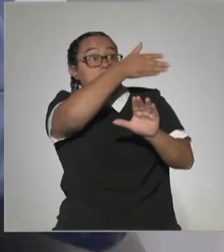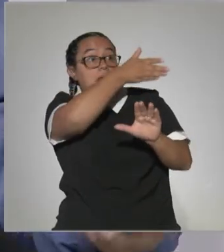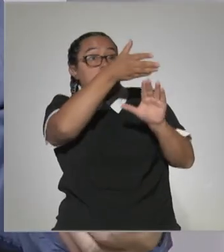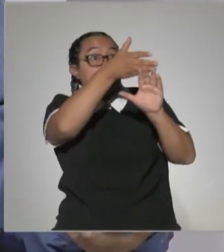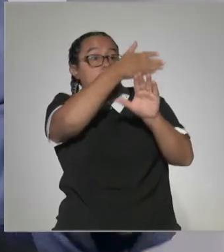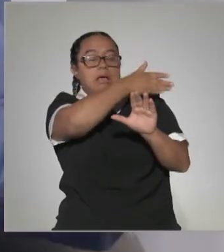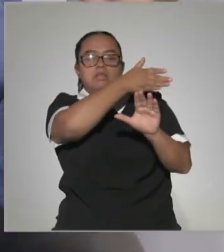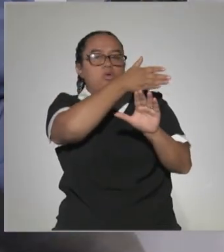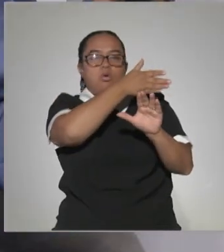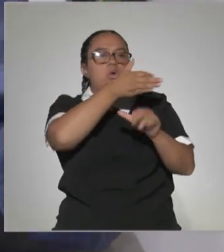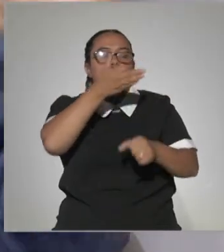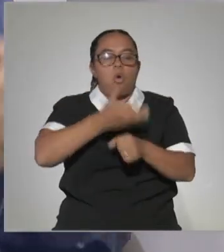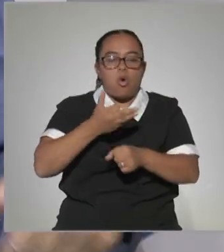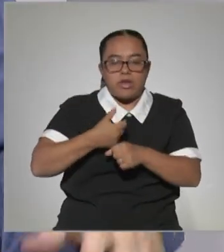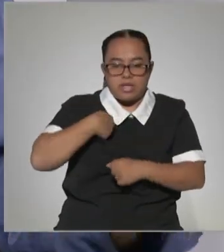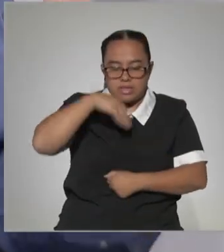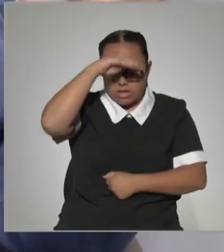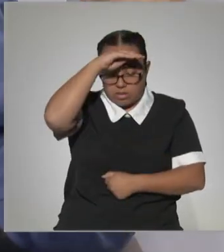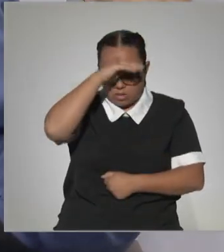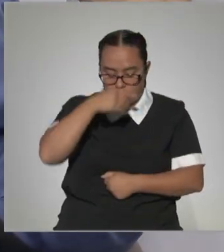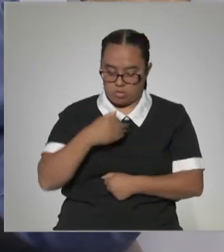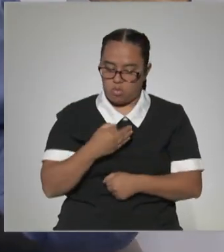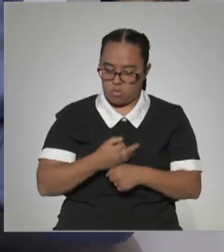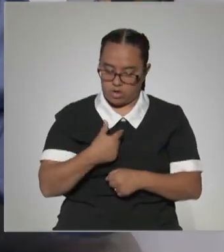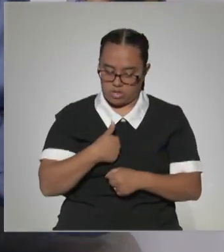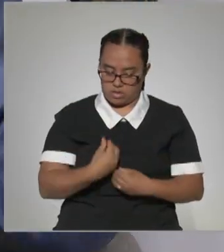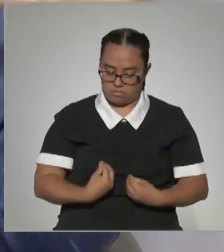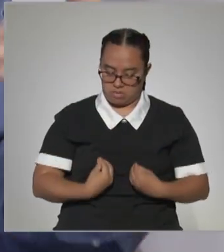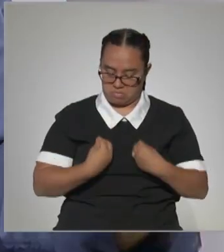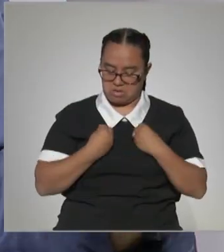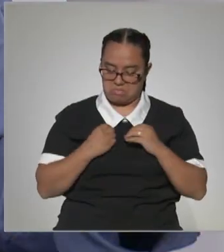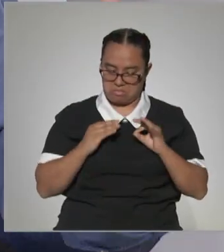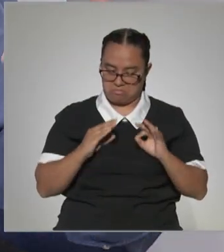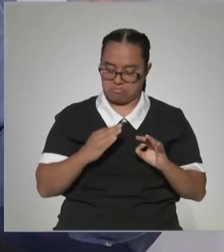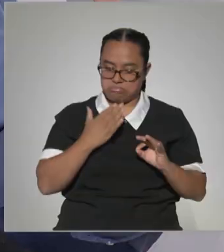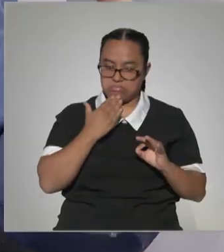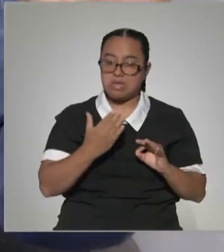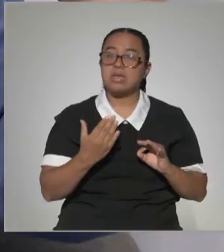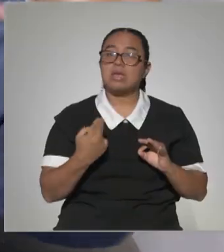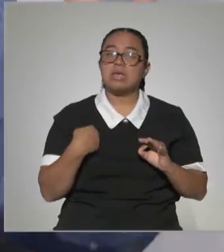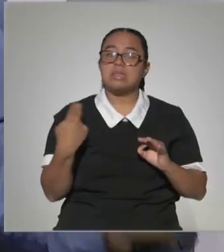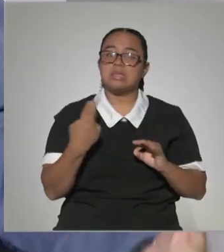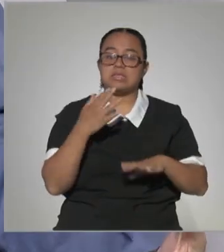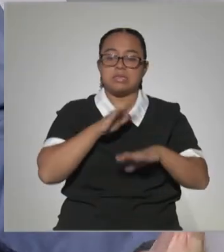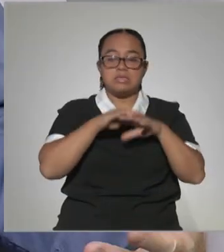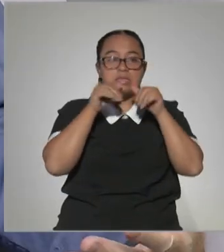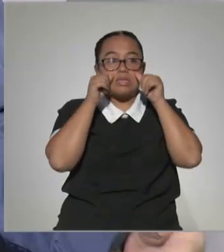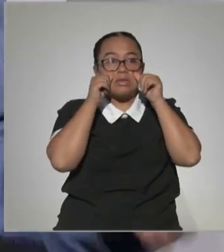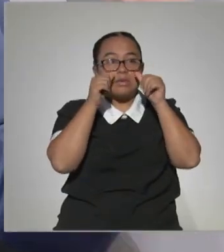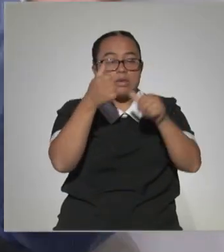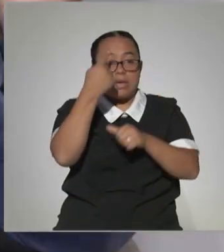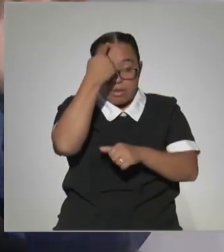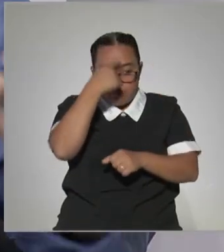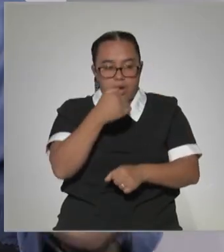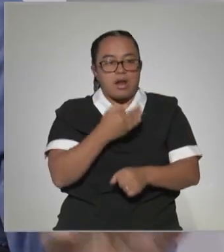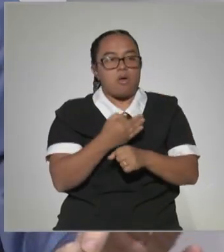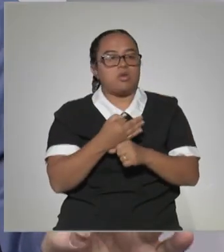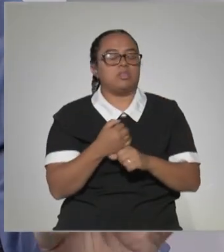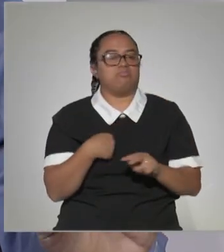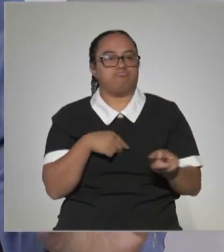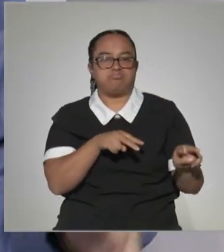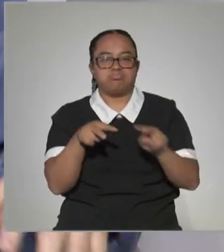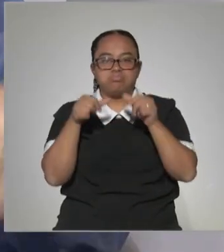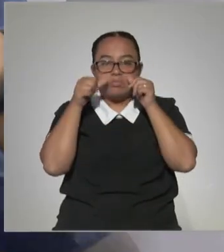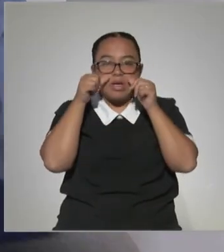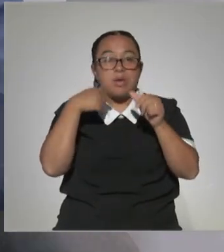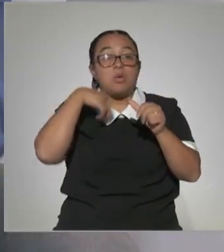para estar vivo, cubrir nuestras necesidades, y necesitamos el nivel de alerta para estar presente. El problema